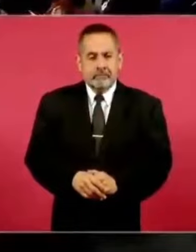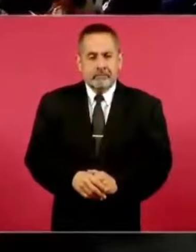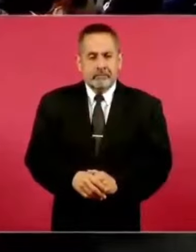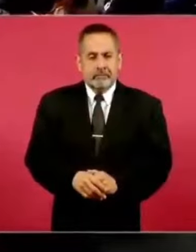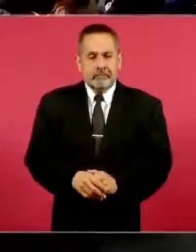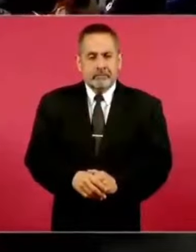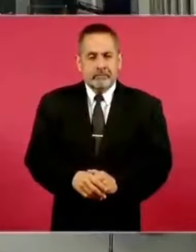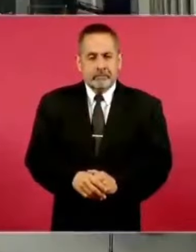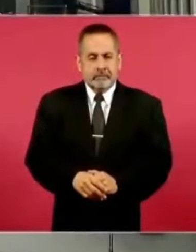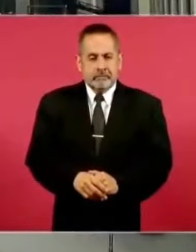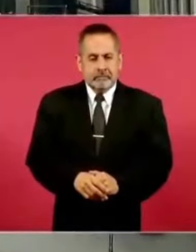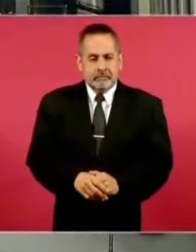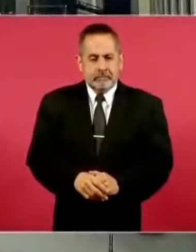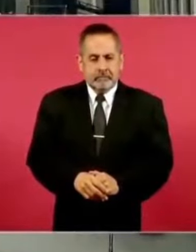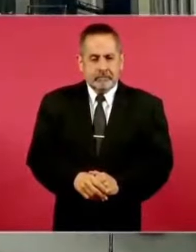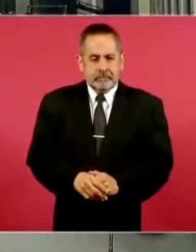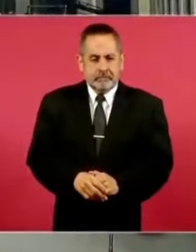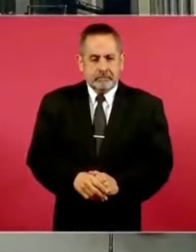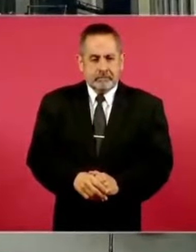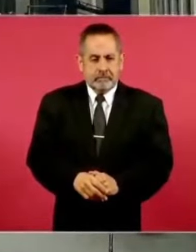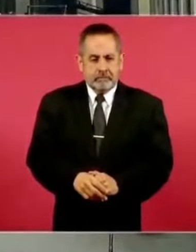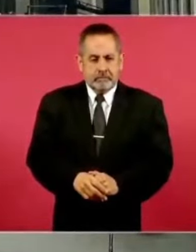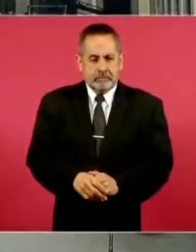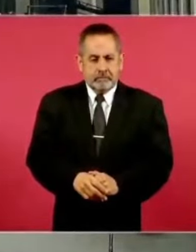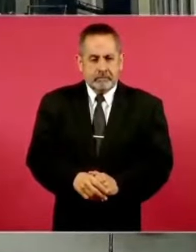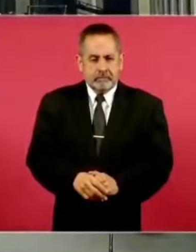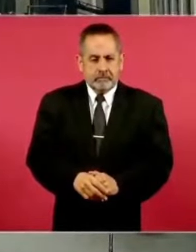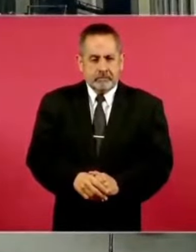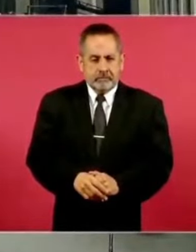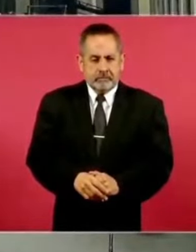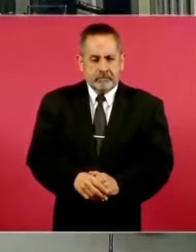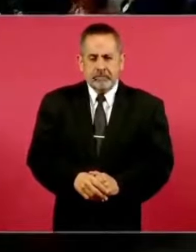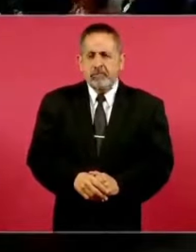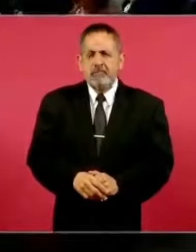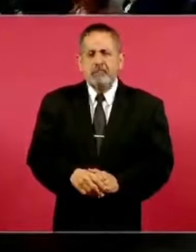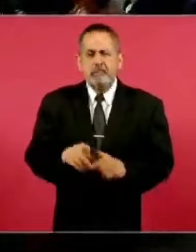presidente? ¿Quieres quedar en la del Pacífico?